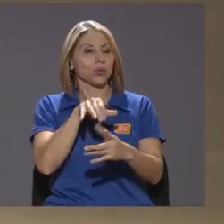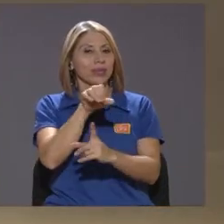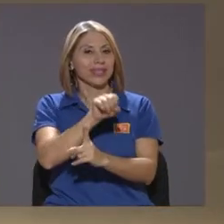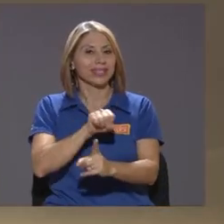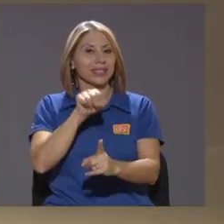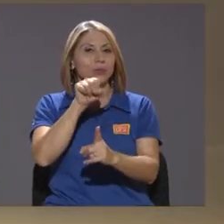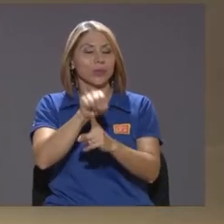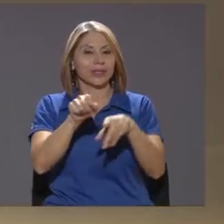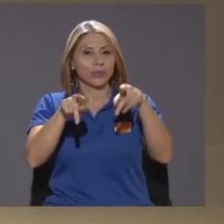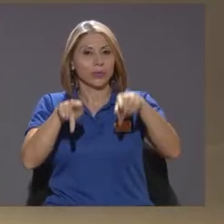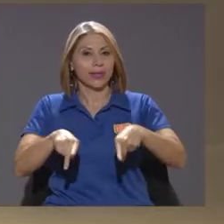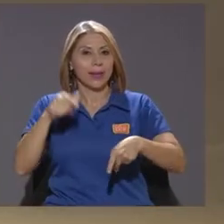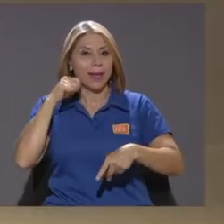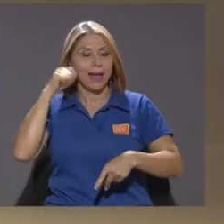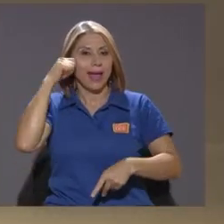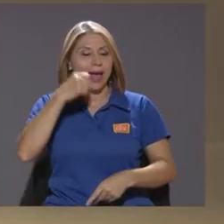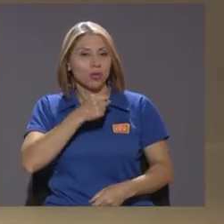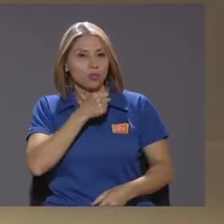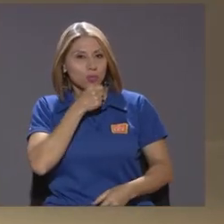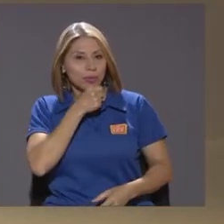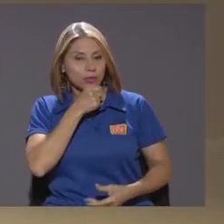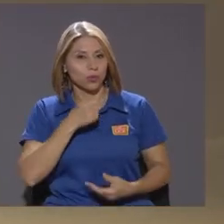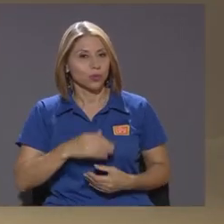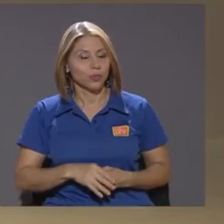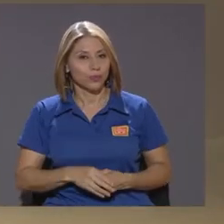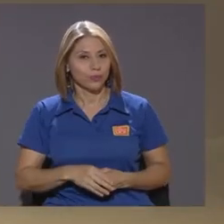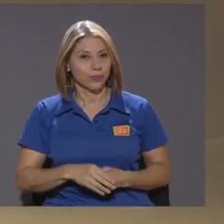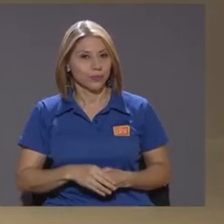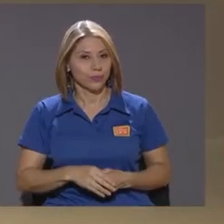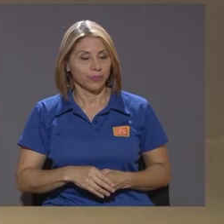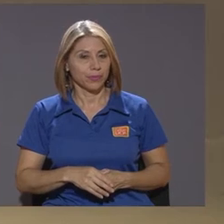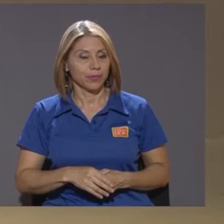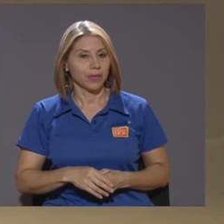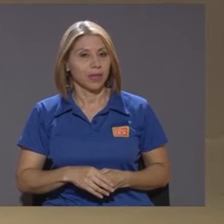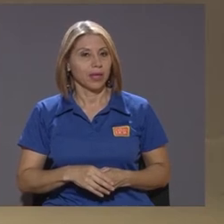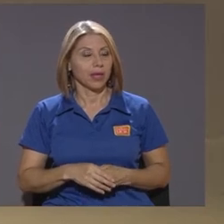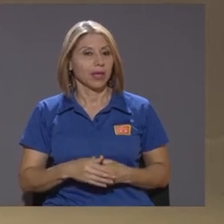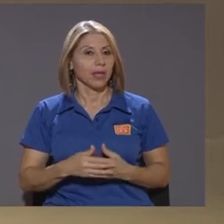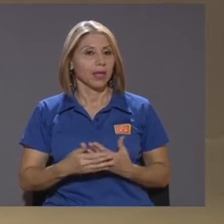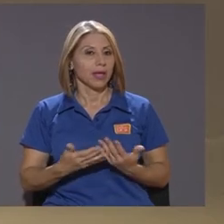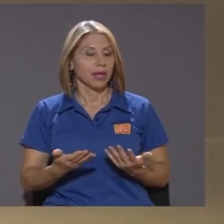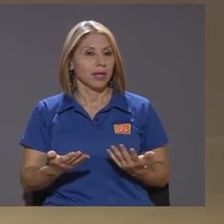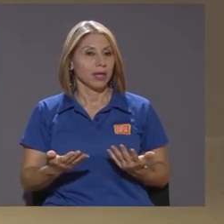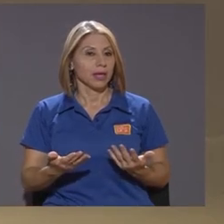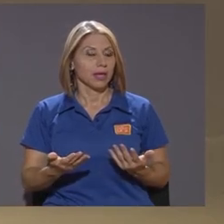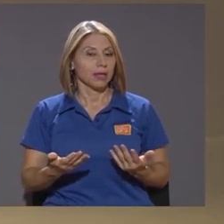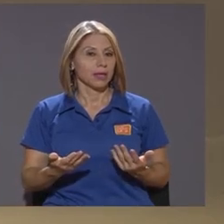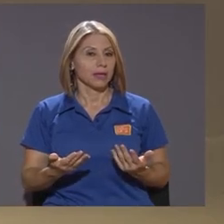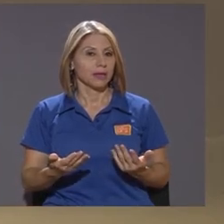adulto mayor de la persona adulta mayor y